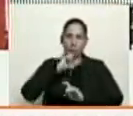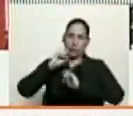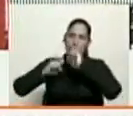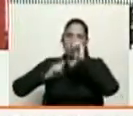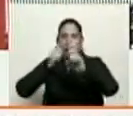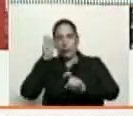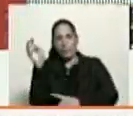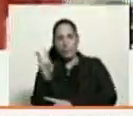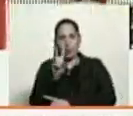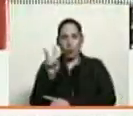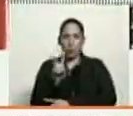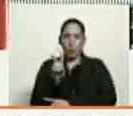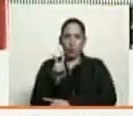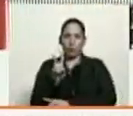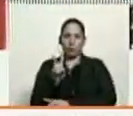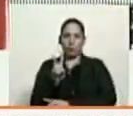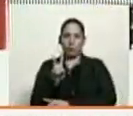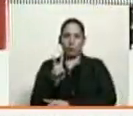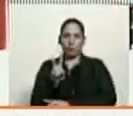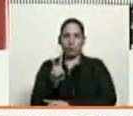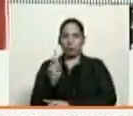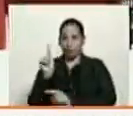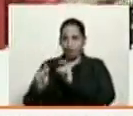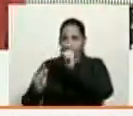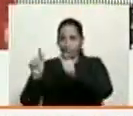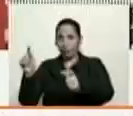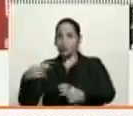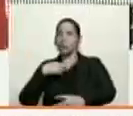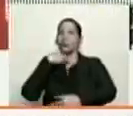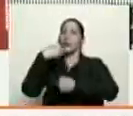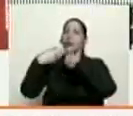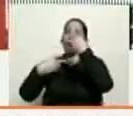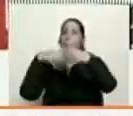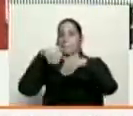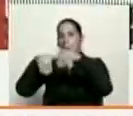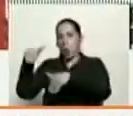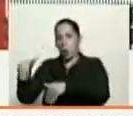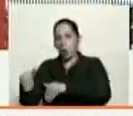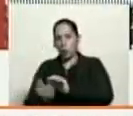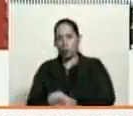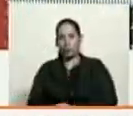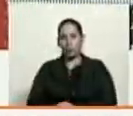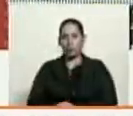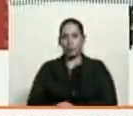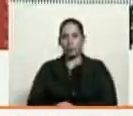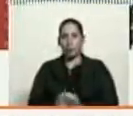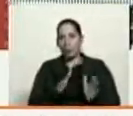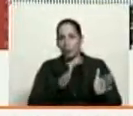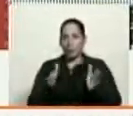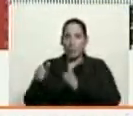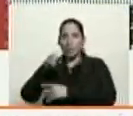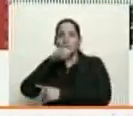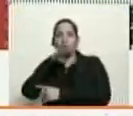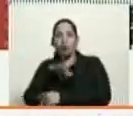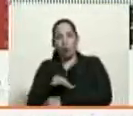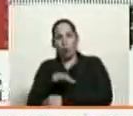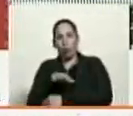Venezuela. Y los que estaban ahí, que levantaron su voto, pasarán a la historia como traidores en sus propios pueblos.